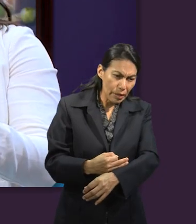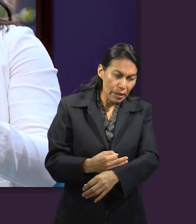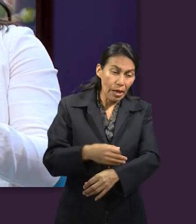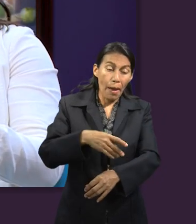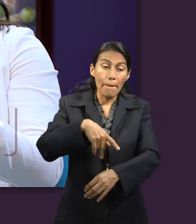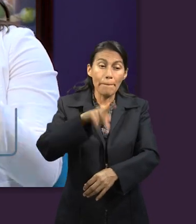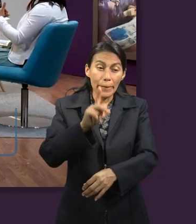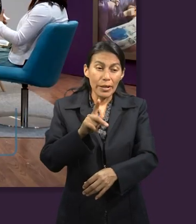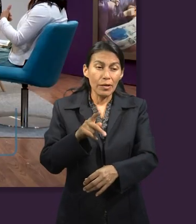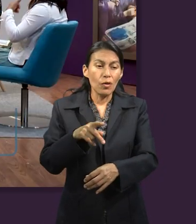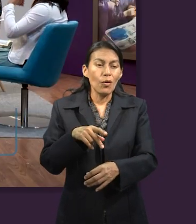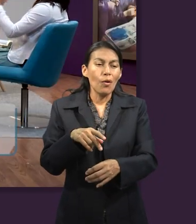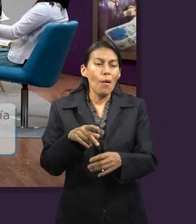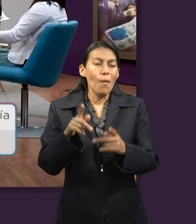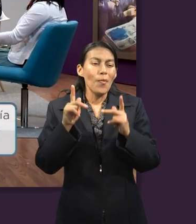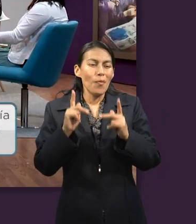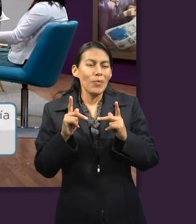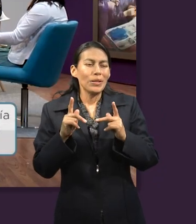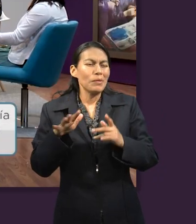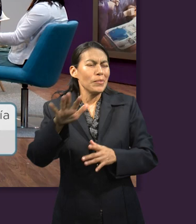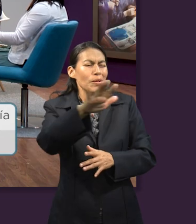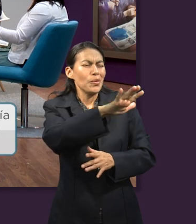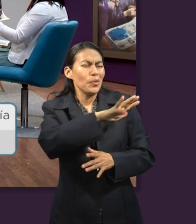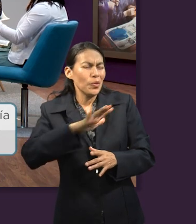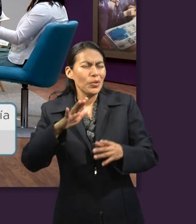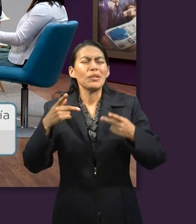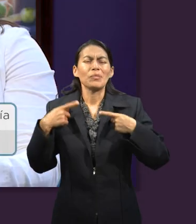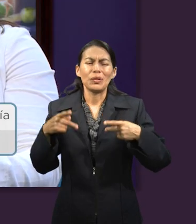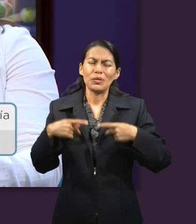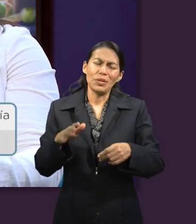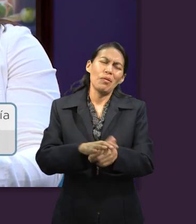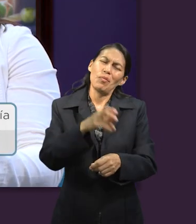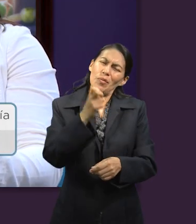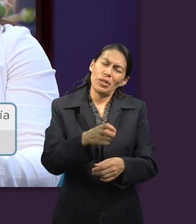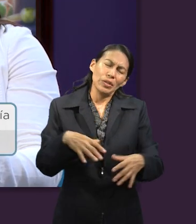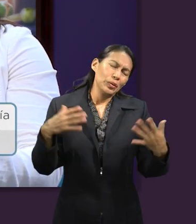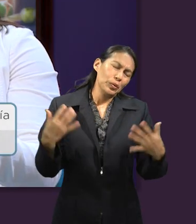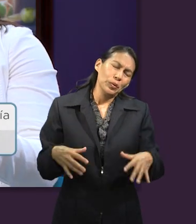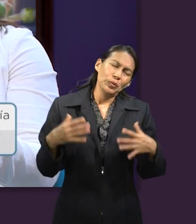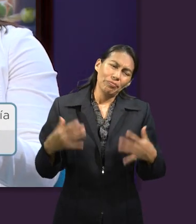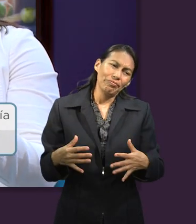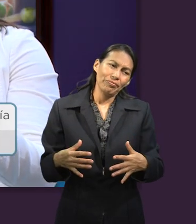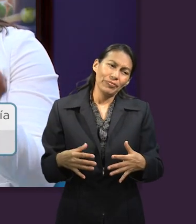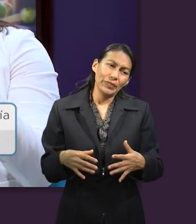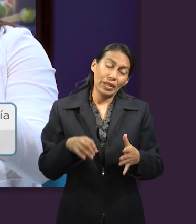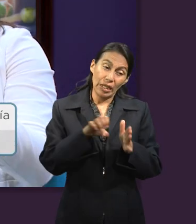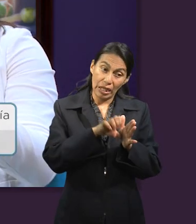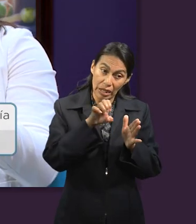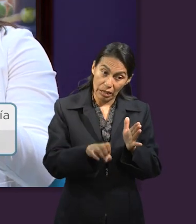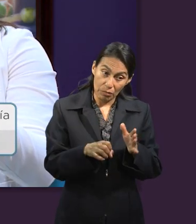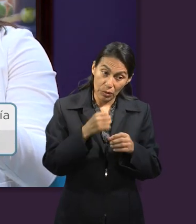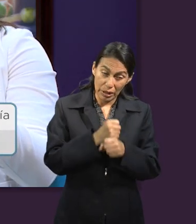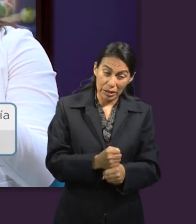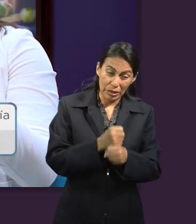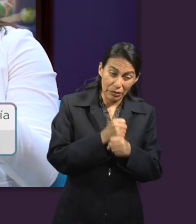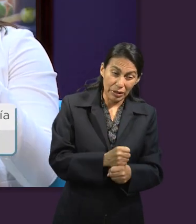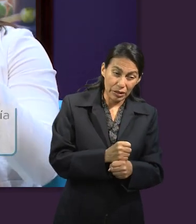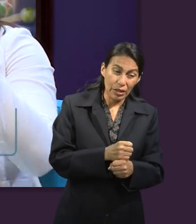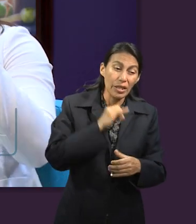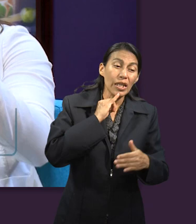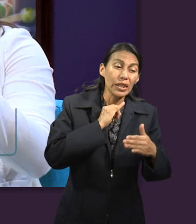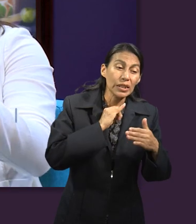su linaje venía una gran promesa para la humanidad y yo creo que por eso este ejemplo del